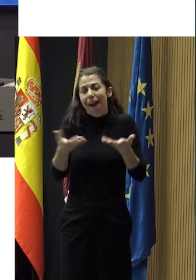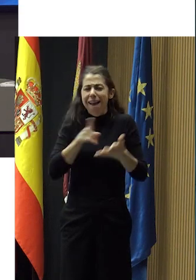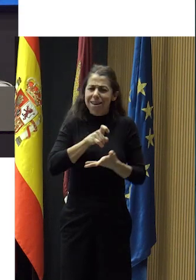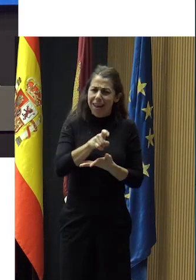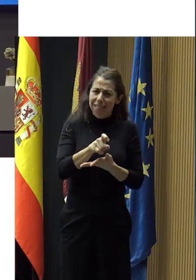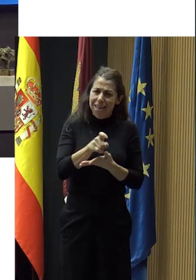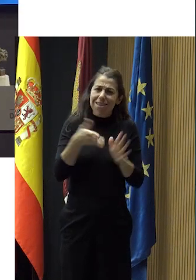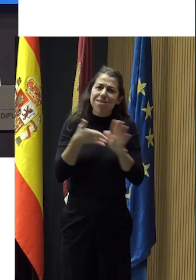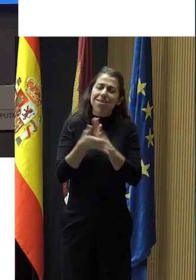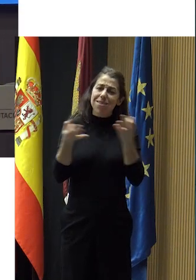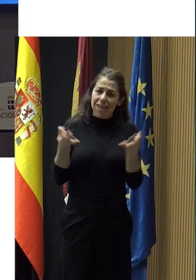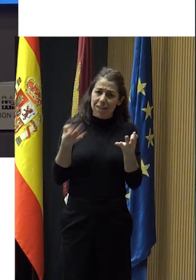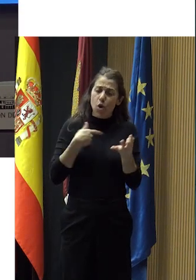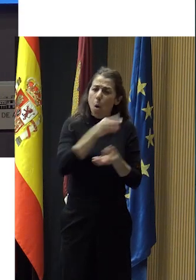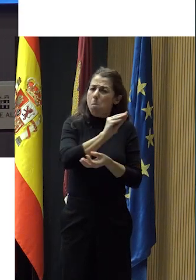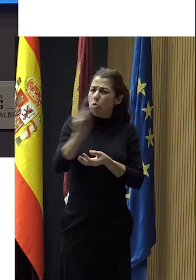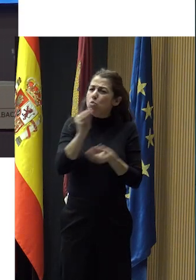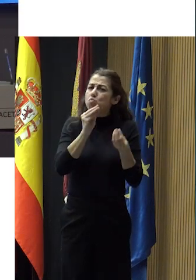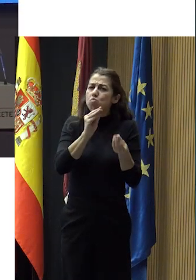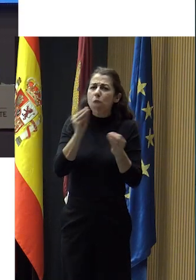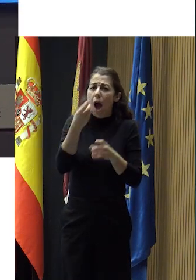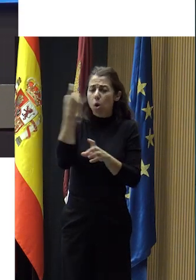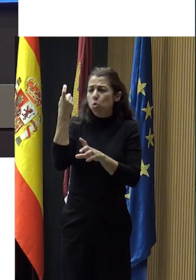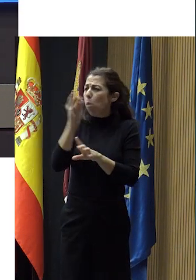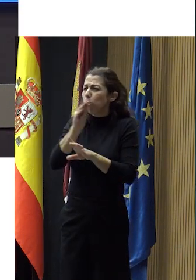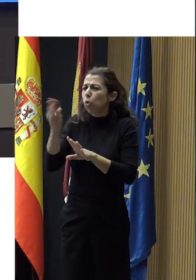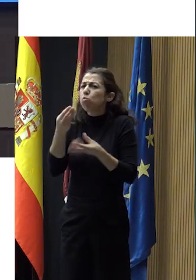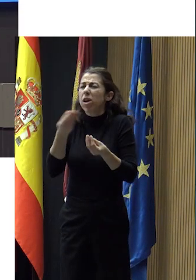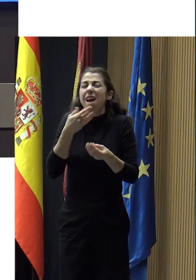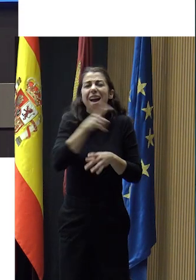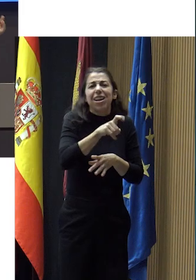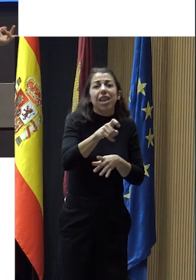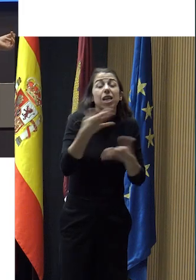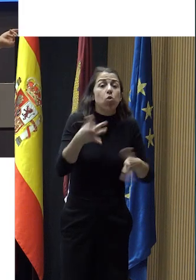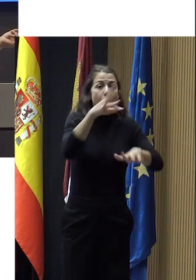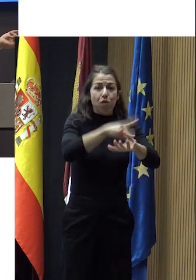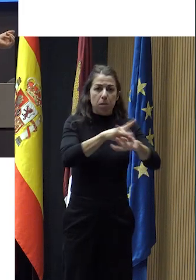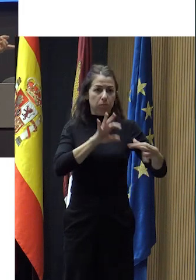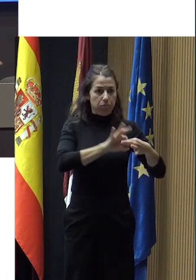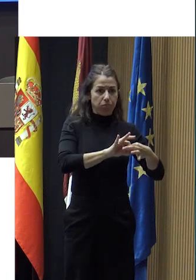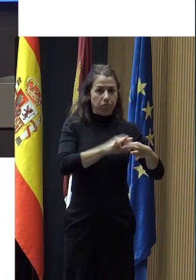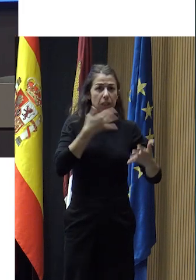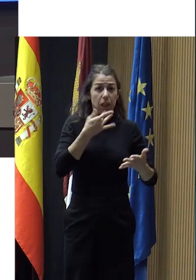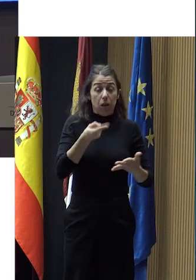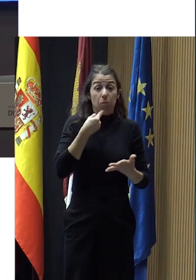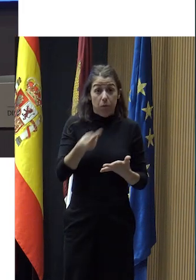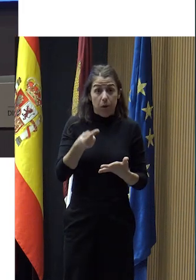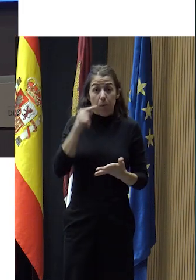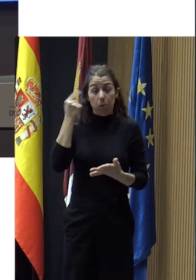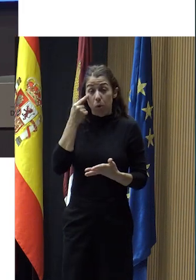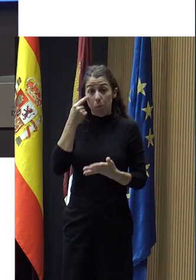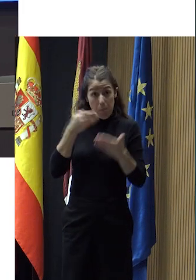cáncer? Y yo esto lo pregunto mucho a mis alumnos porque mis alumnos me dicen, el cáncer es una enfermedad. Y como bien